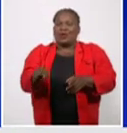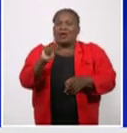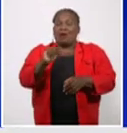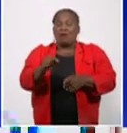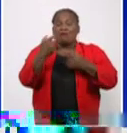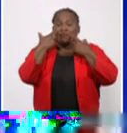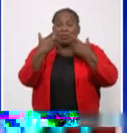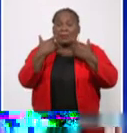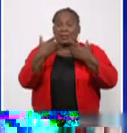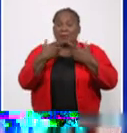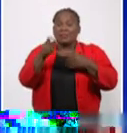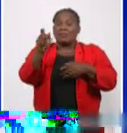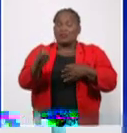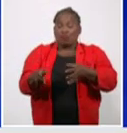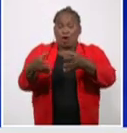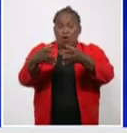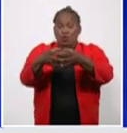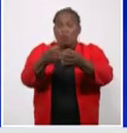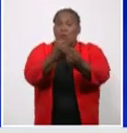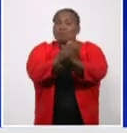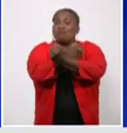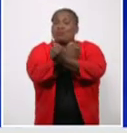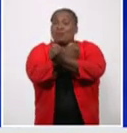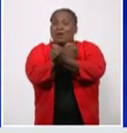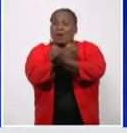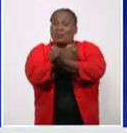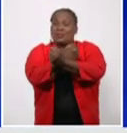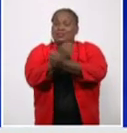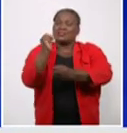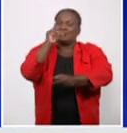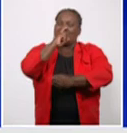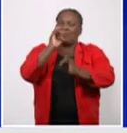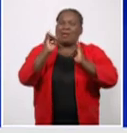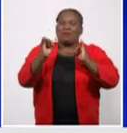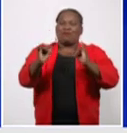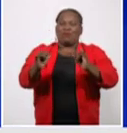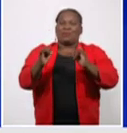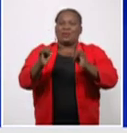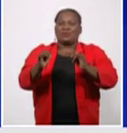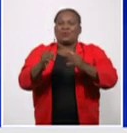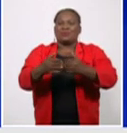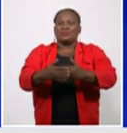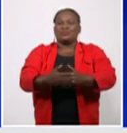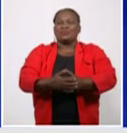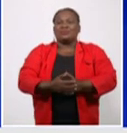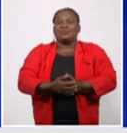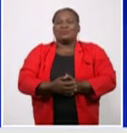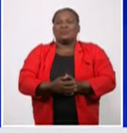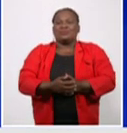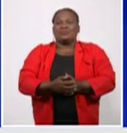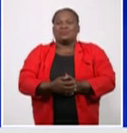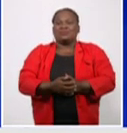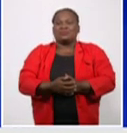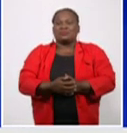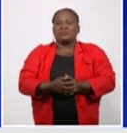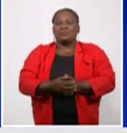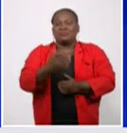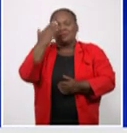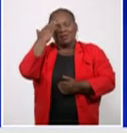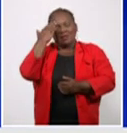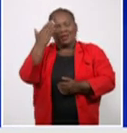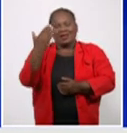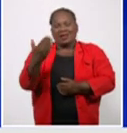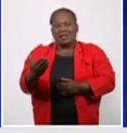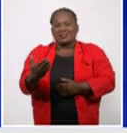más vulnerables. Así nos despedimos. Un placer, Gisela. Doctor, por intercambiar durante este tiempo con ustedes de la situación epidemiológica de